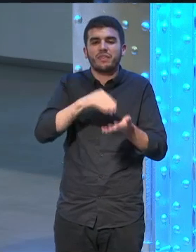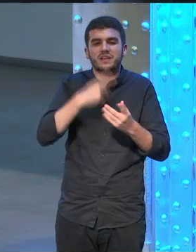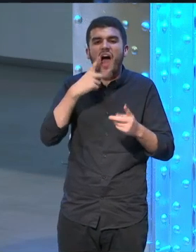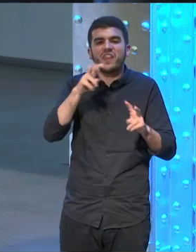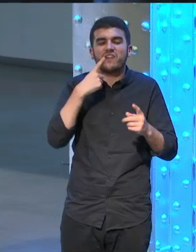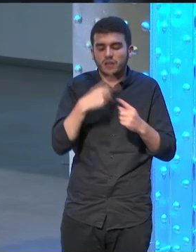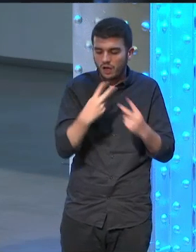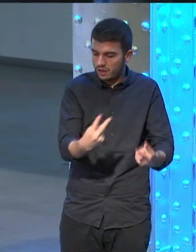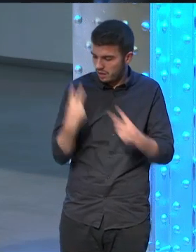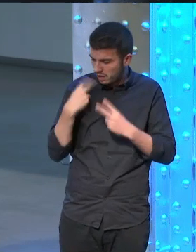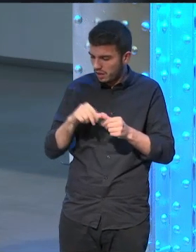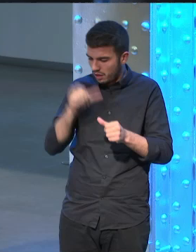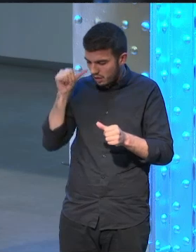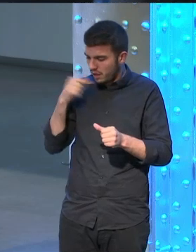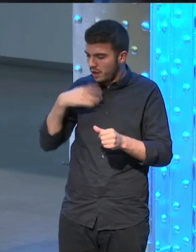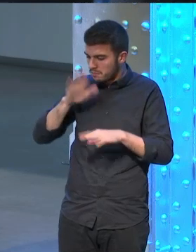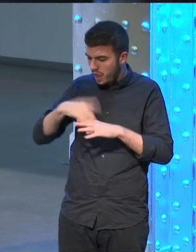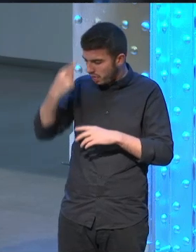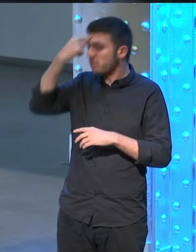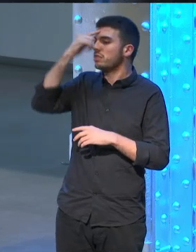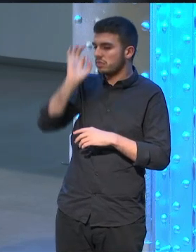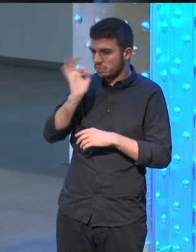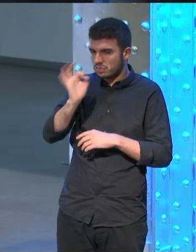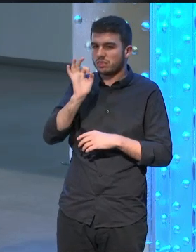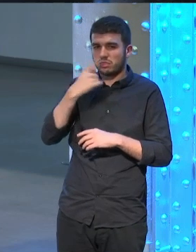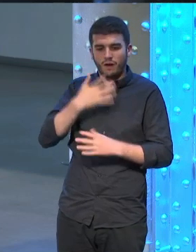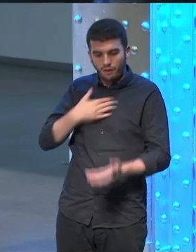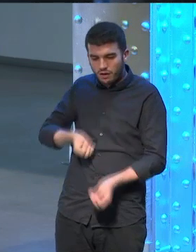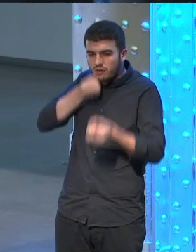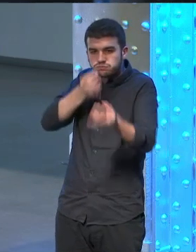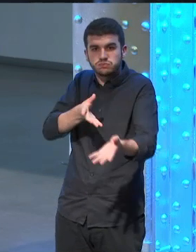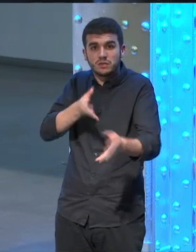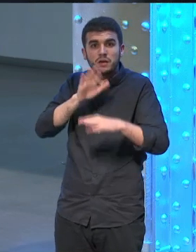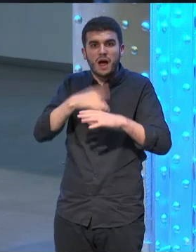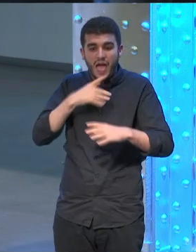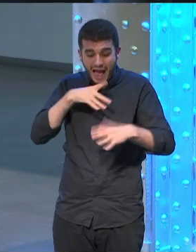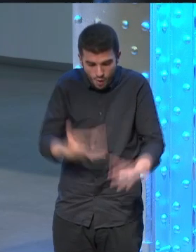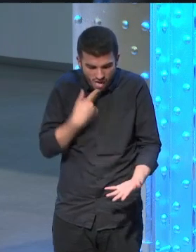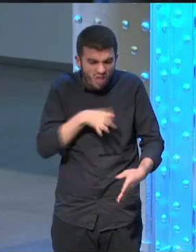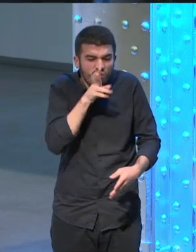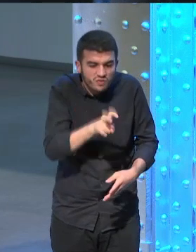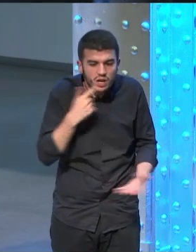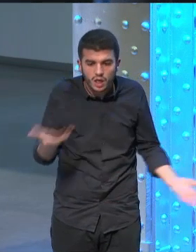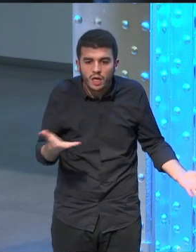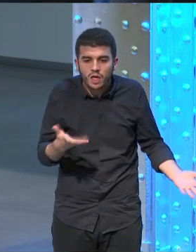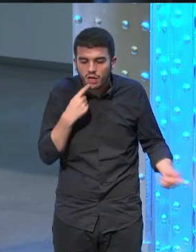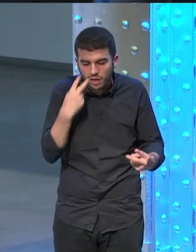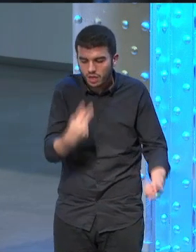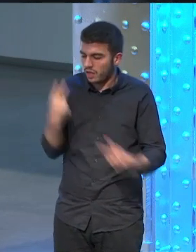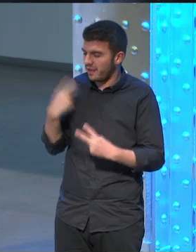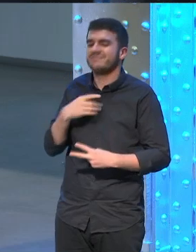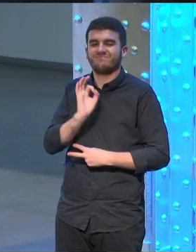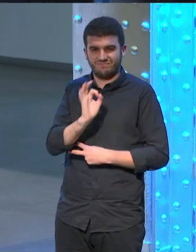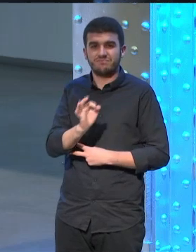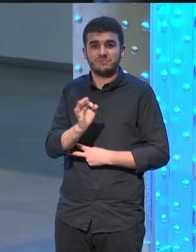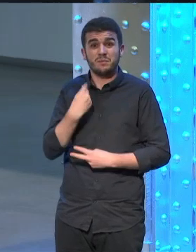volver a lo que está ocurriendo para poder tomar conciencia y no contaminarnos realmente de lo que estamos viviendo en el día a día. En África estamos haciendo un trabajo con